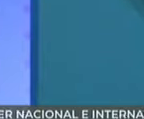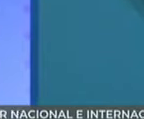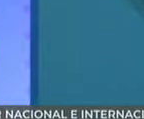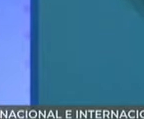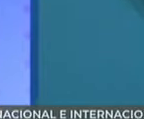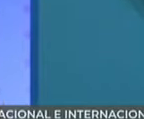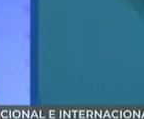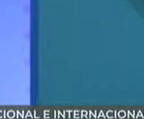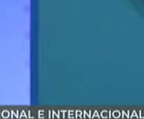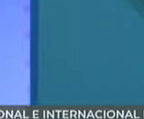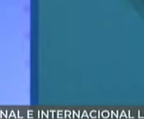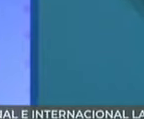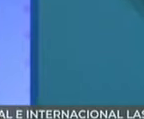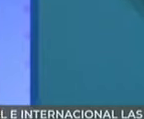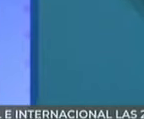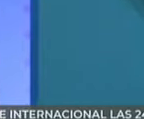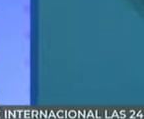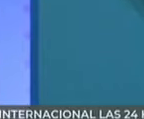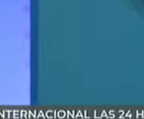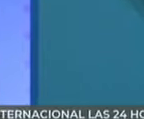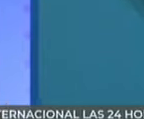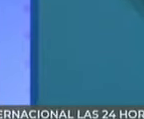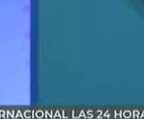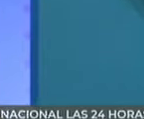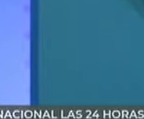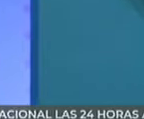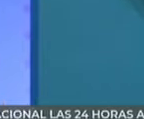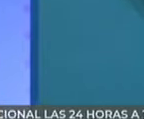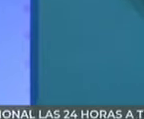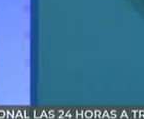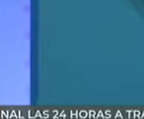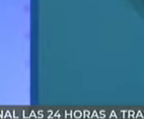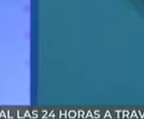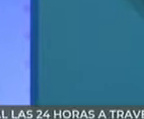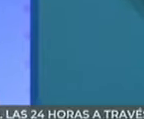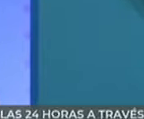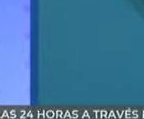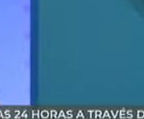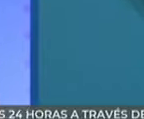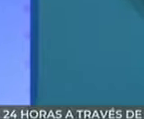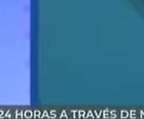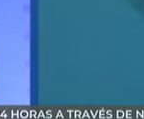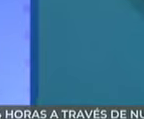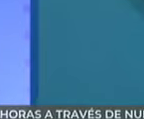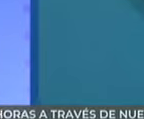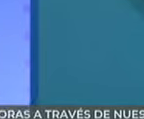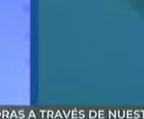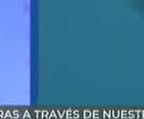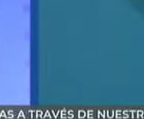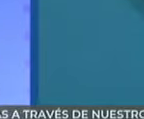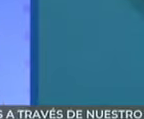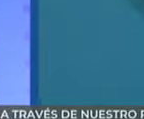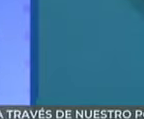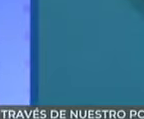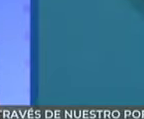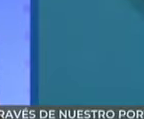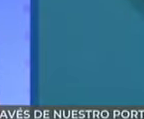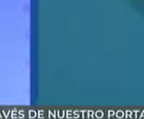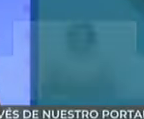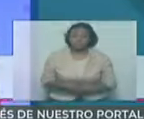Cueca por temas de seguridad, porque a veces habemos grupos que no